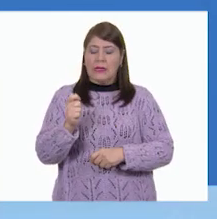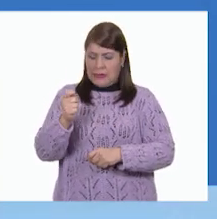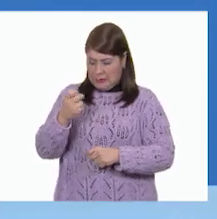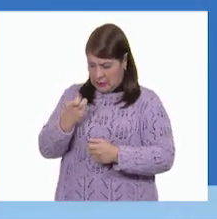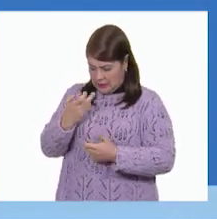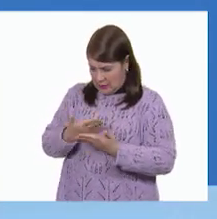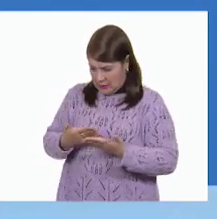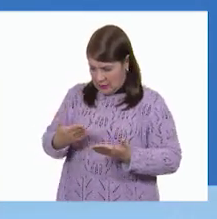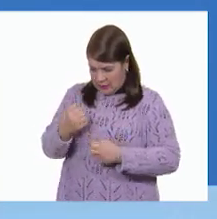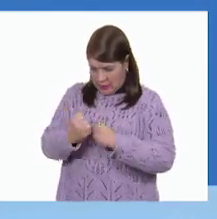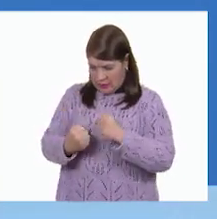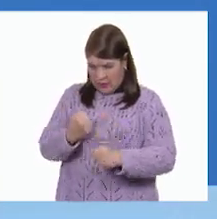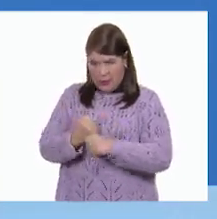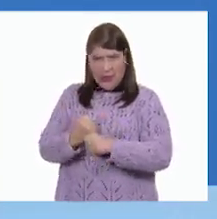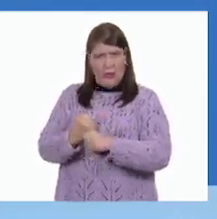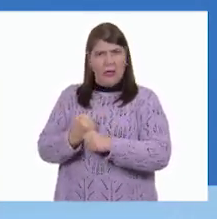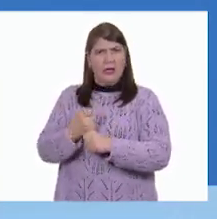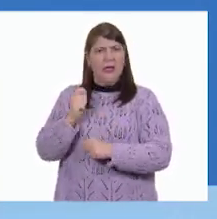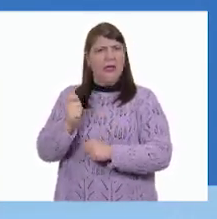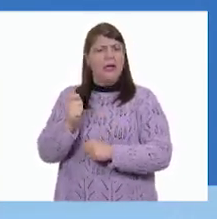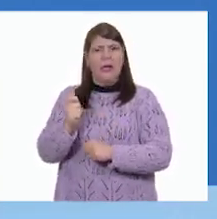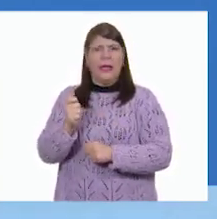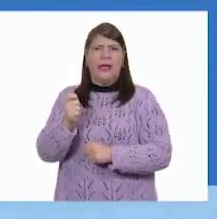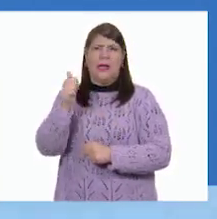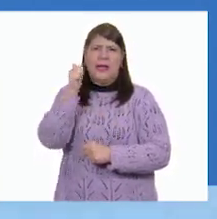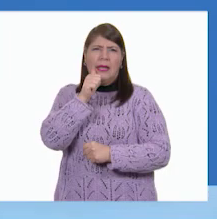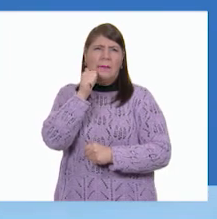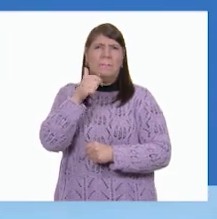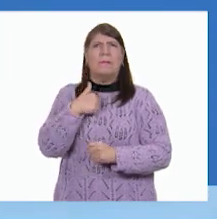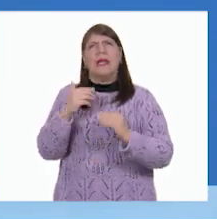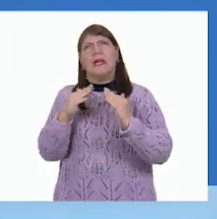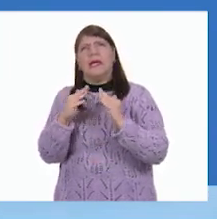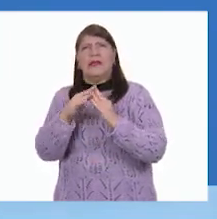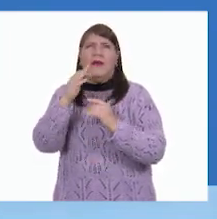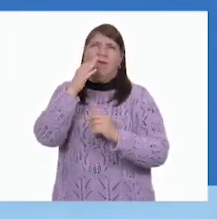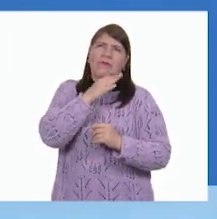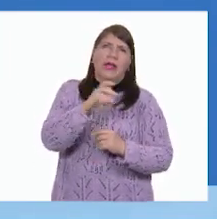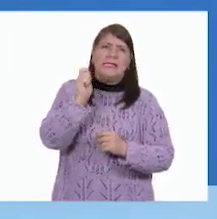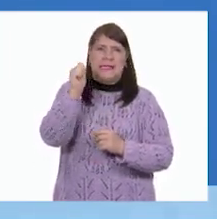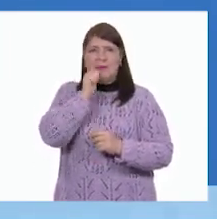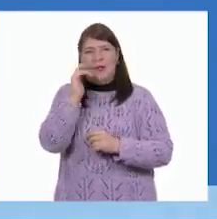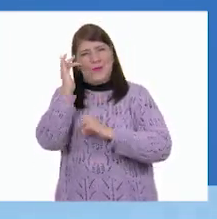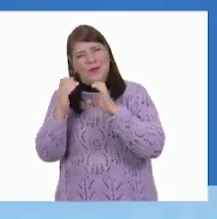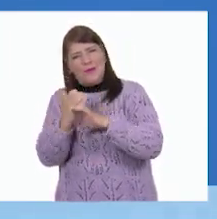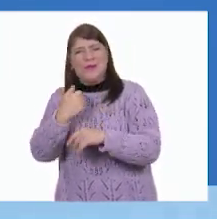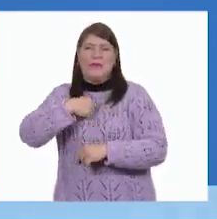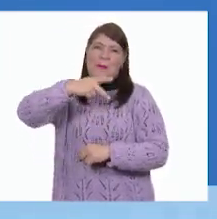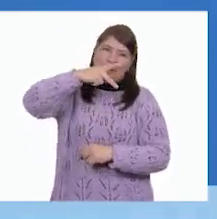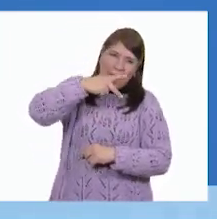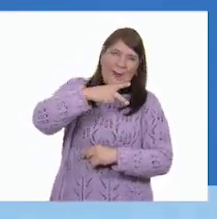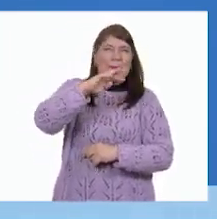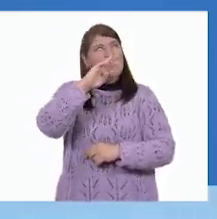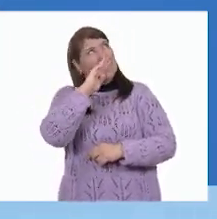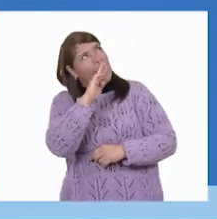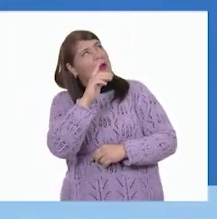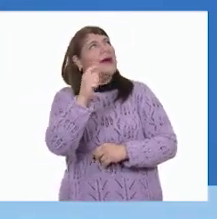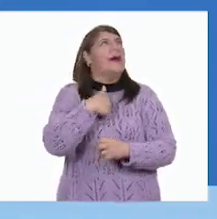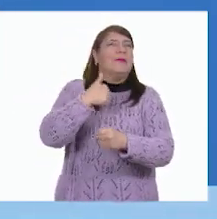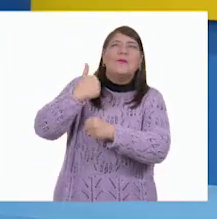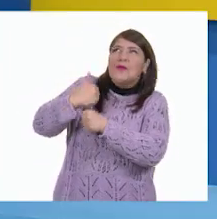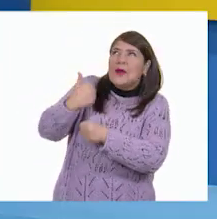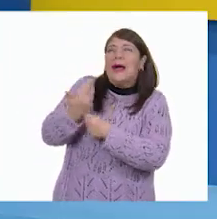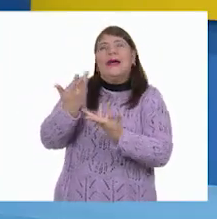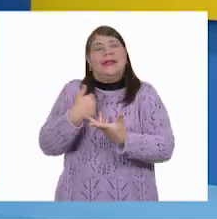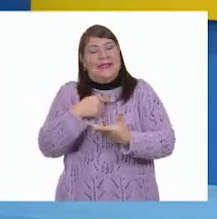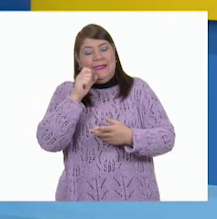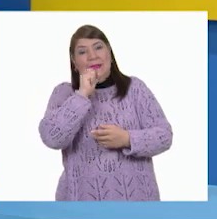maestra, en mi casa, pues todo lo festejamos. El cumpleaños de mi papá, el de mi mamá, el de mis abuelos, hasta